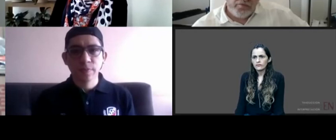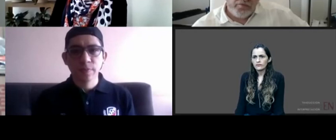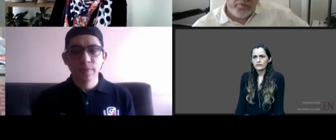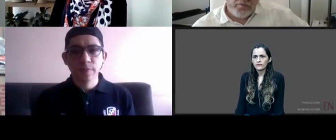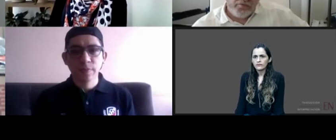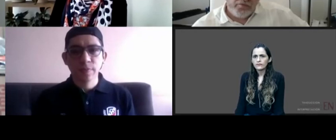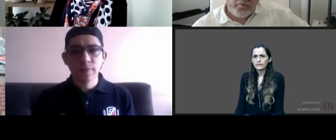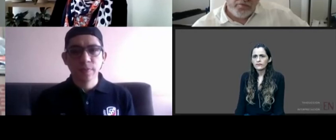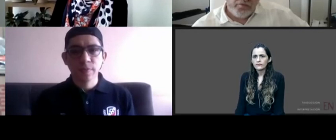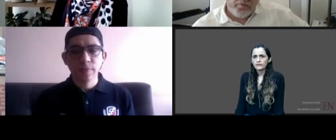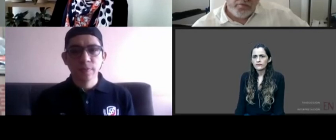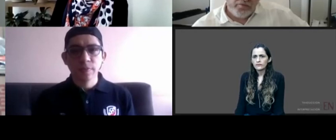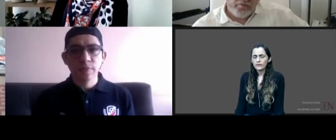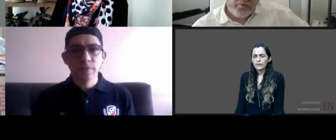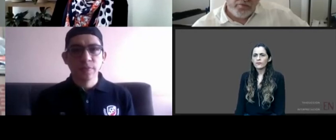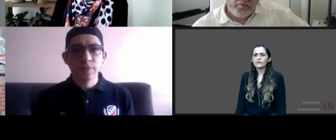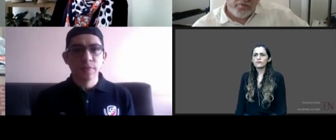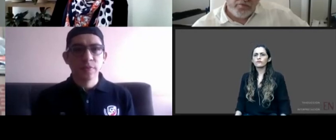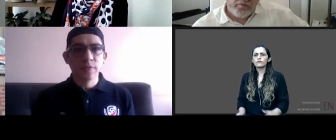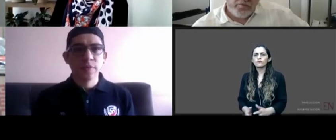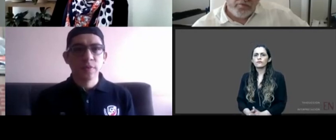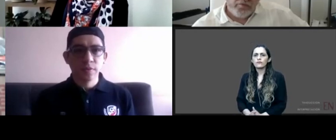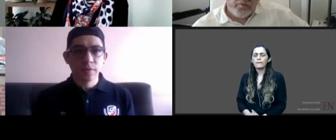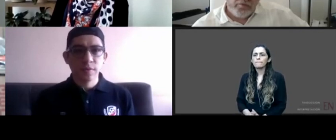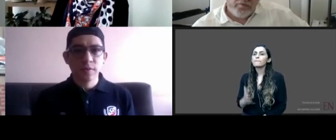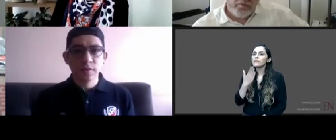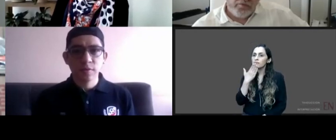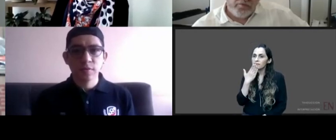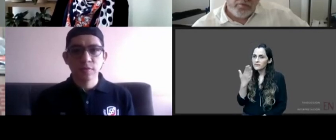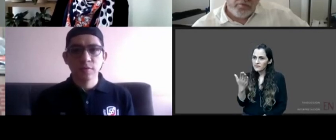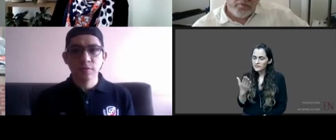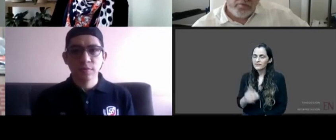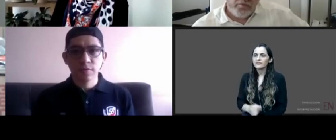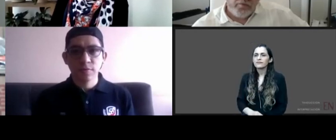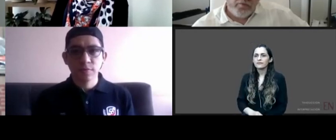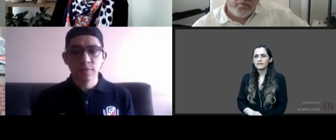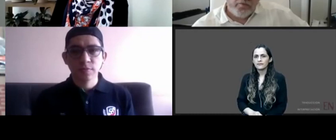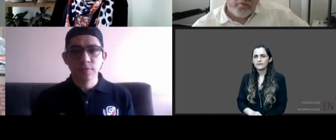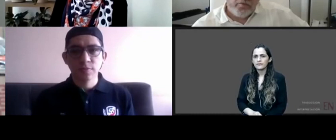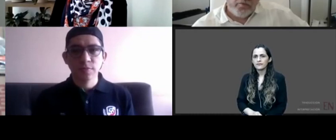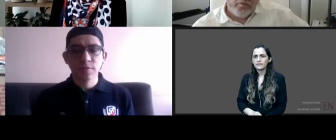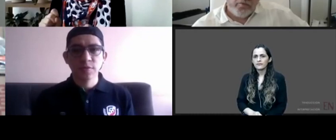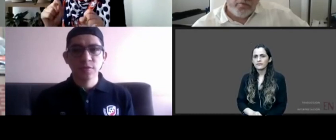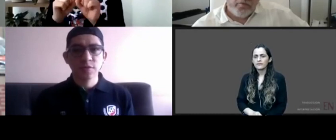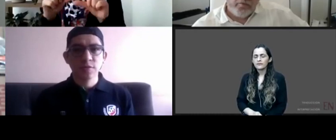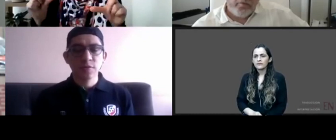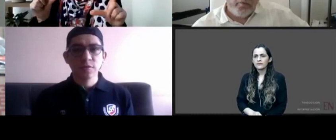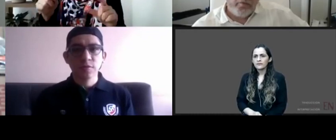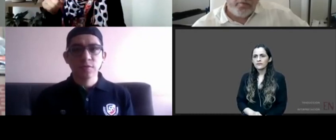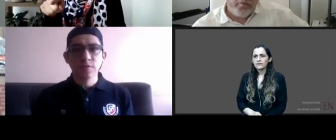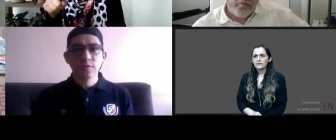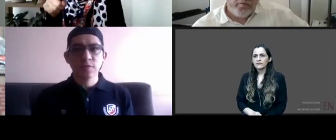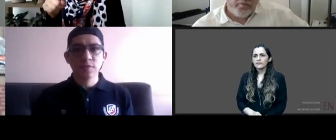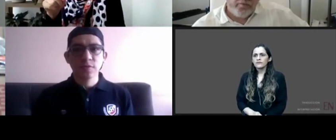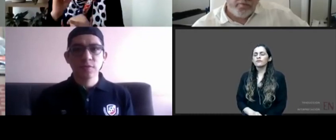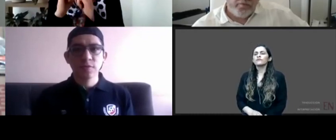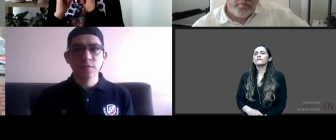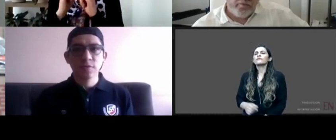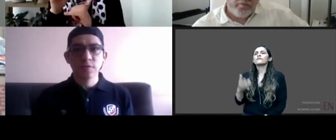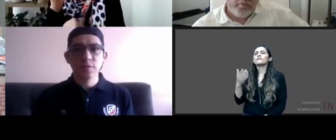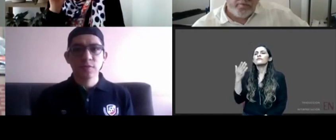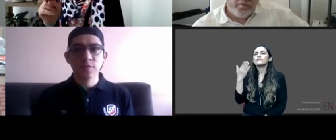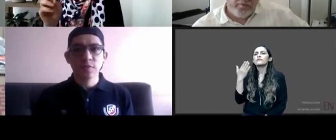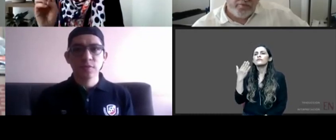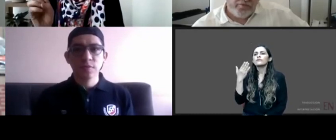compartirles. Muy bien, pues no solamente lo que nos comentas